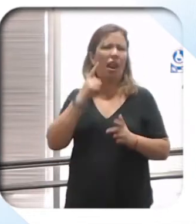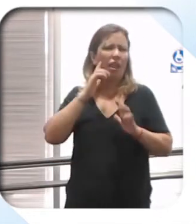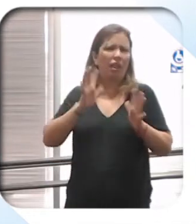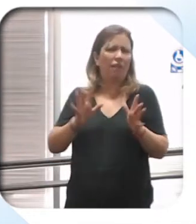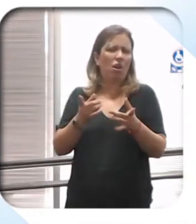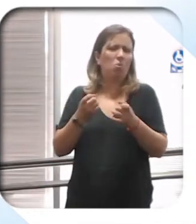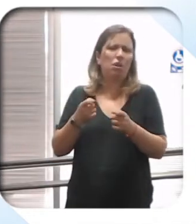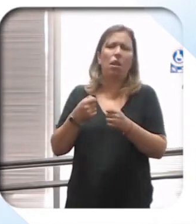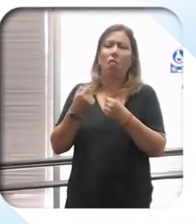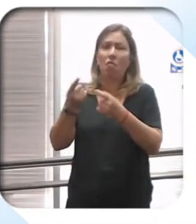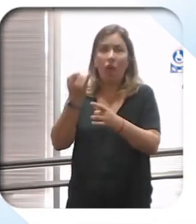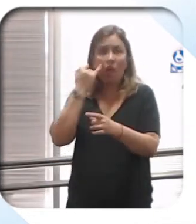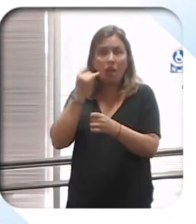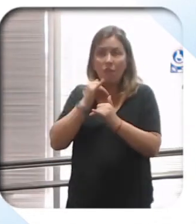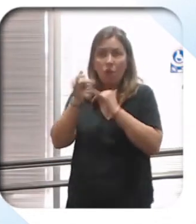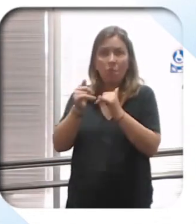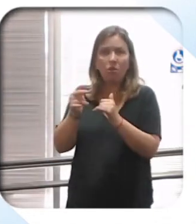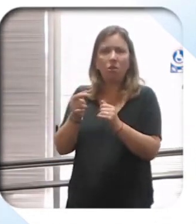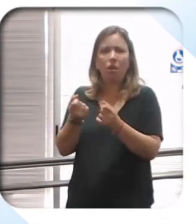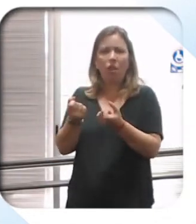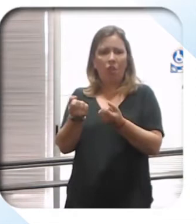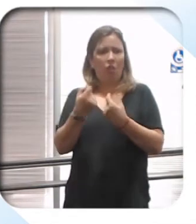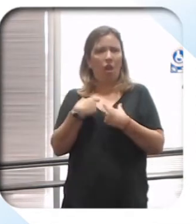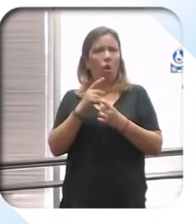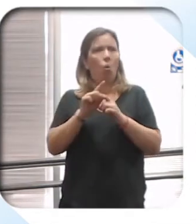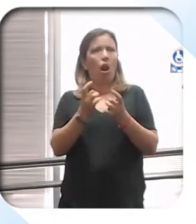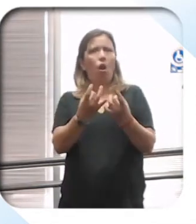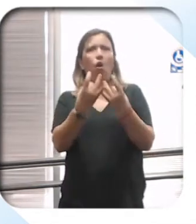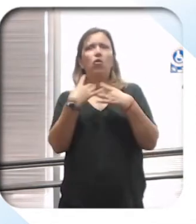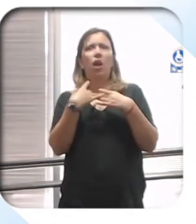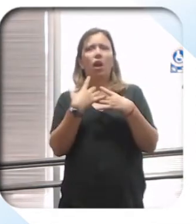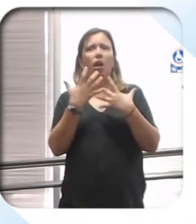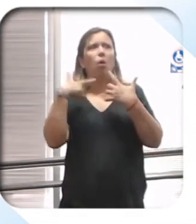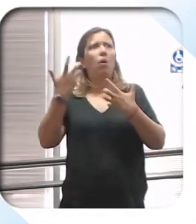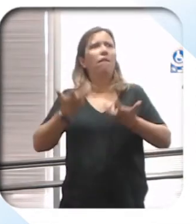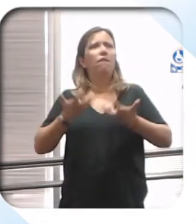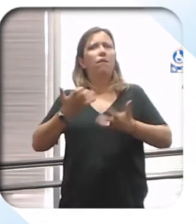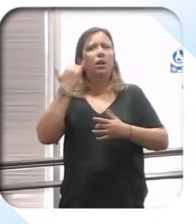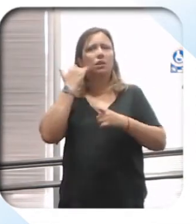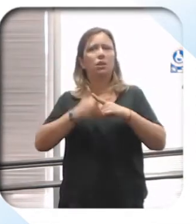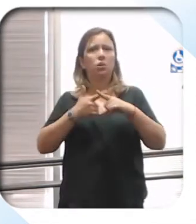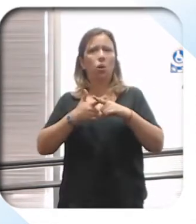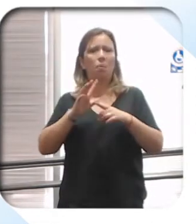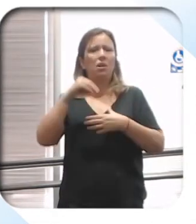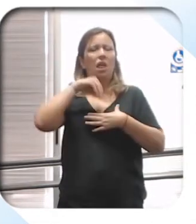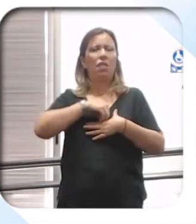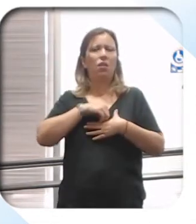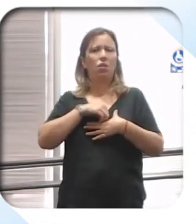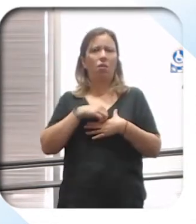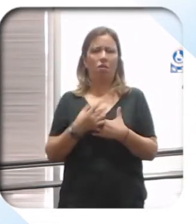contrario, aumentar instintos, porque parece que tienen una sexualidad instintiva